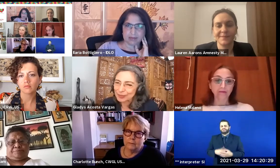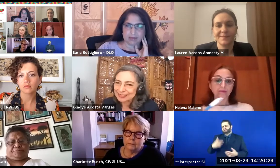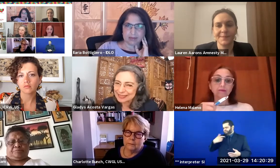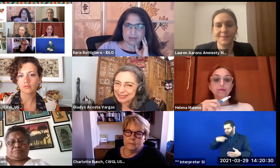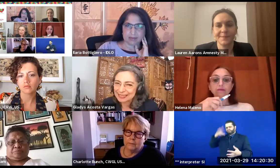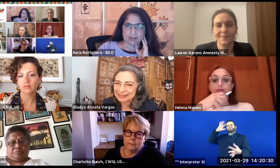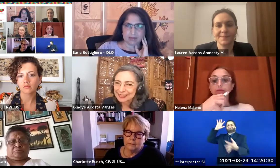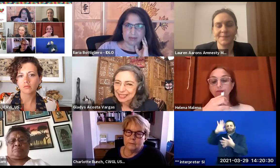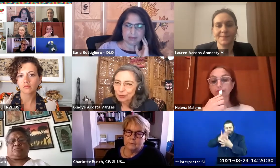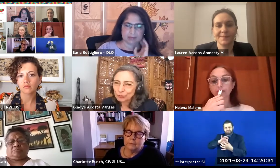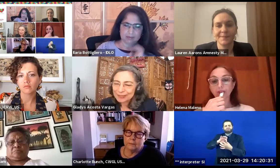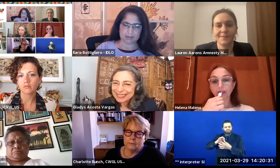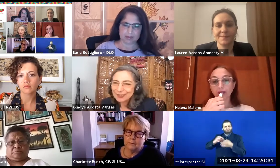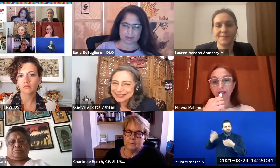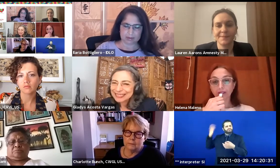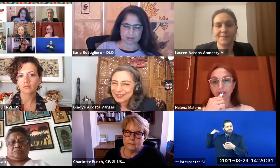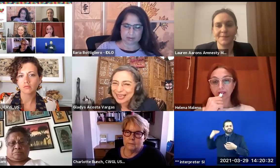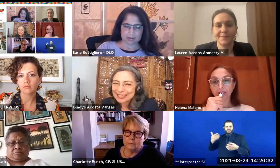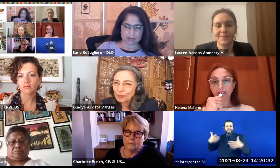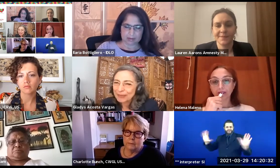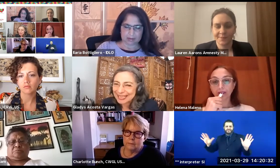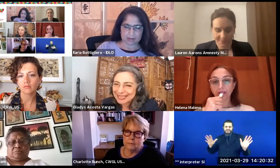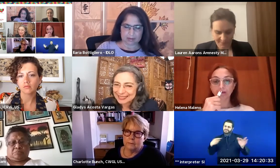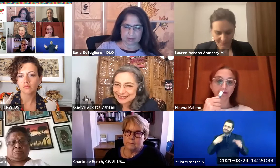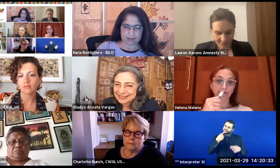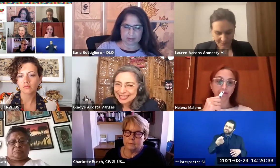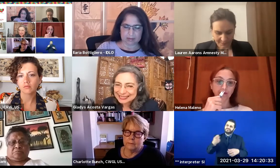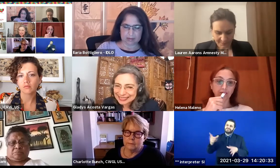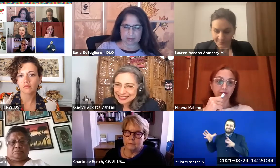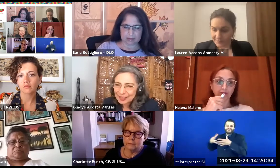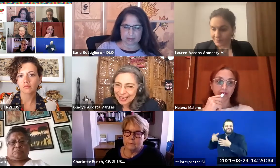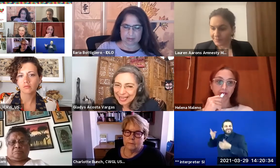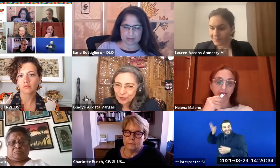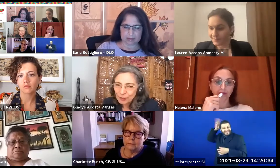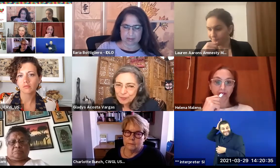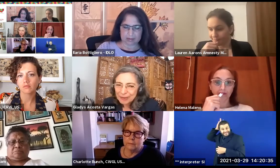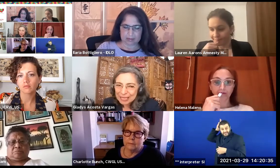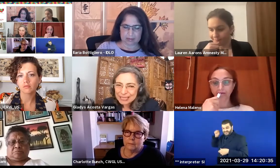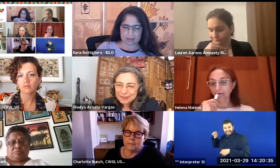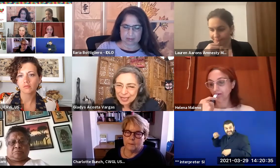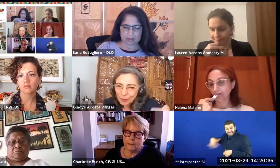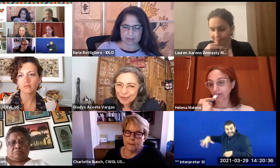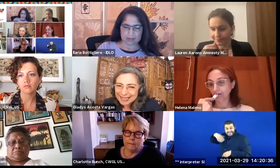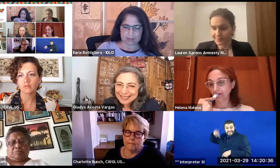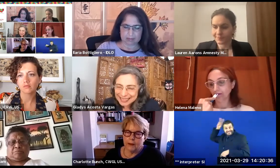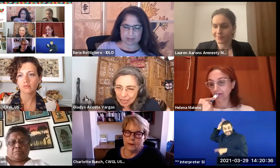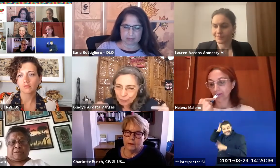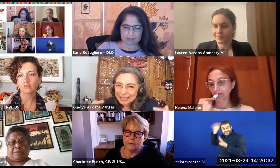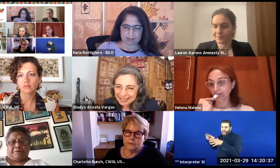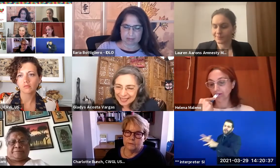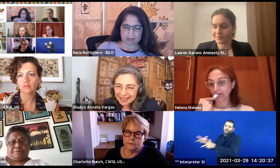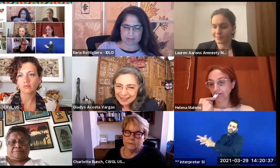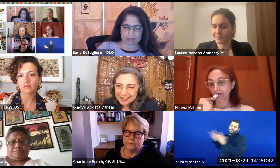que las mujeres indígenas no están trabajando para ellas, están trabajando para una mejora de